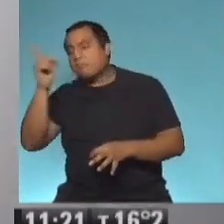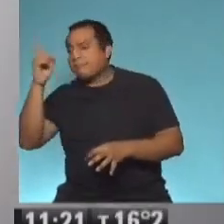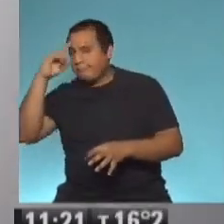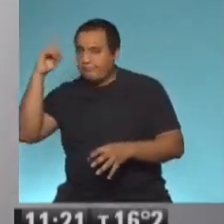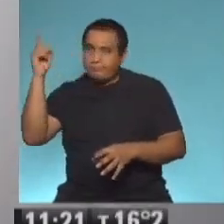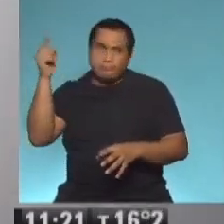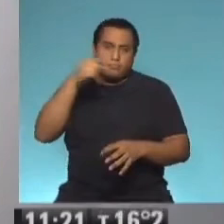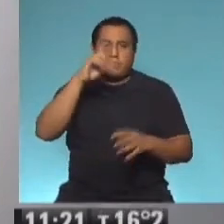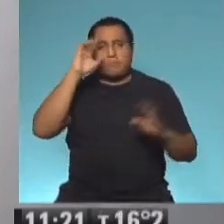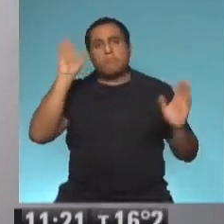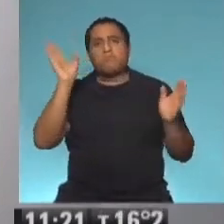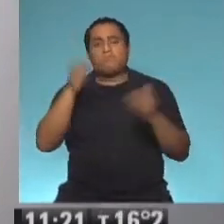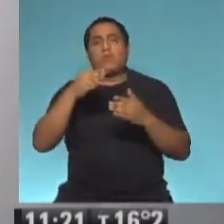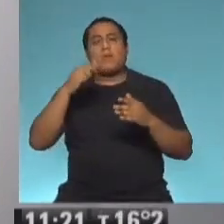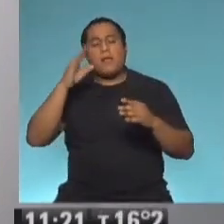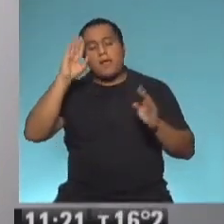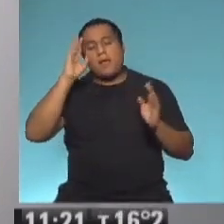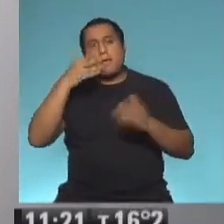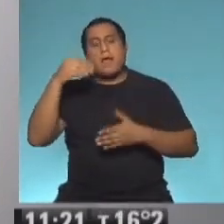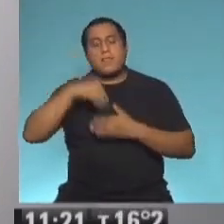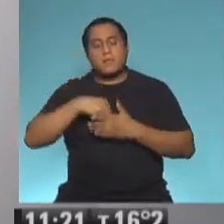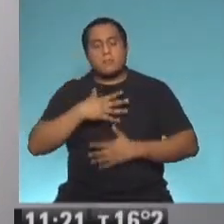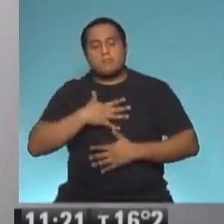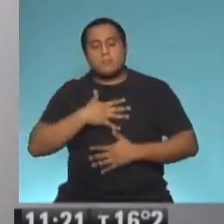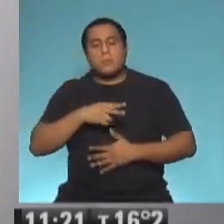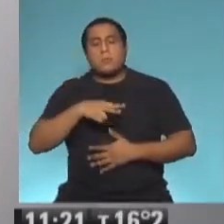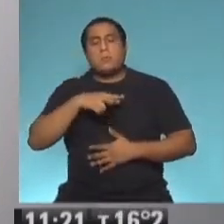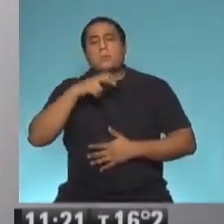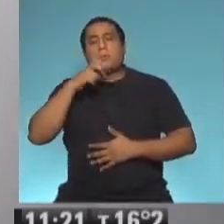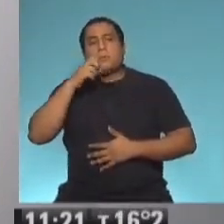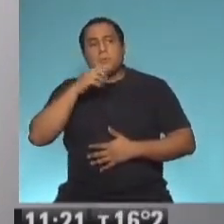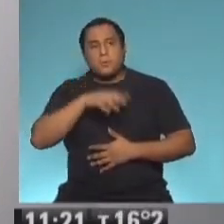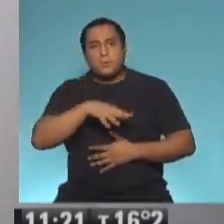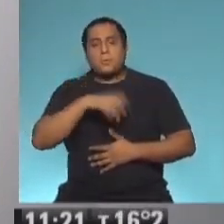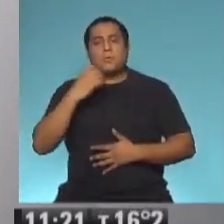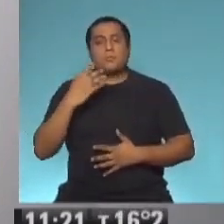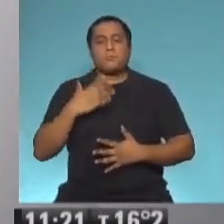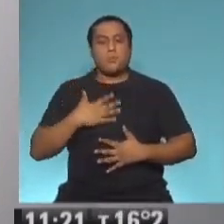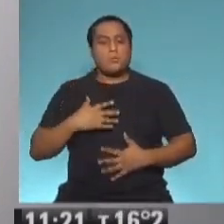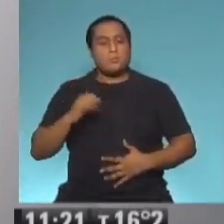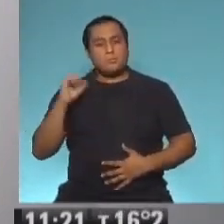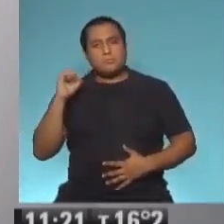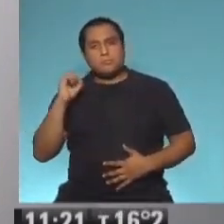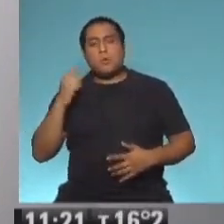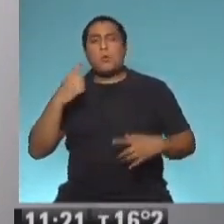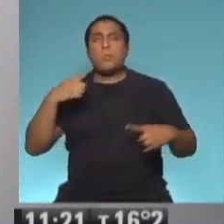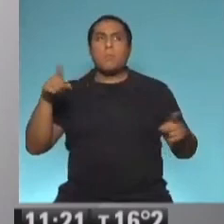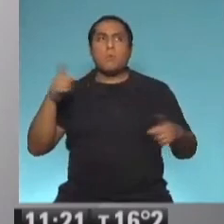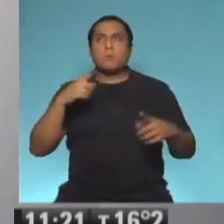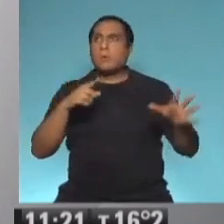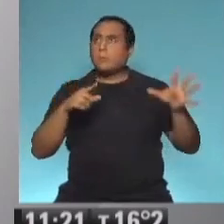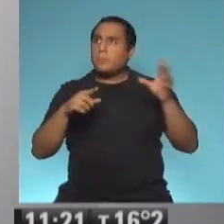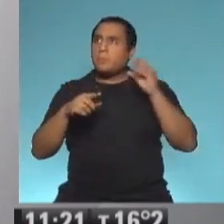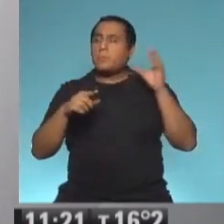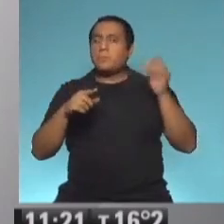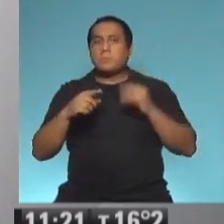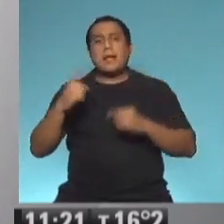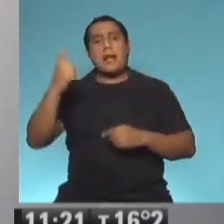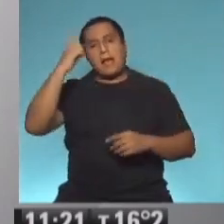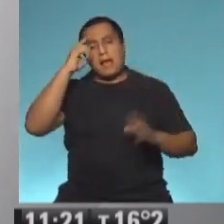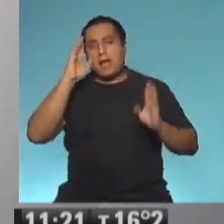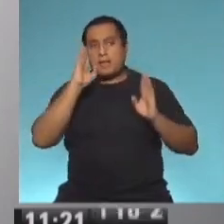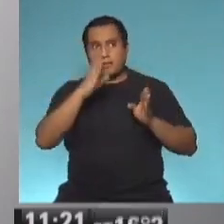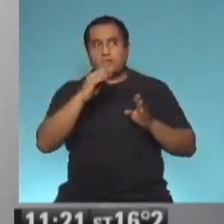volver a prestar atención a tu interior, a tu respiración, a tu postura, a la música que quizás estés escuchando,